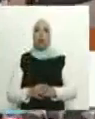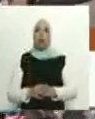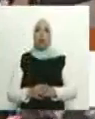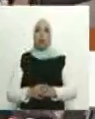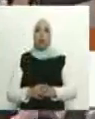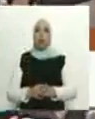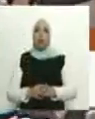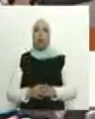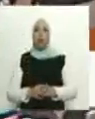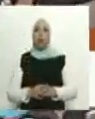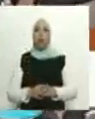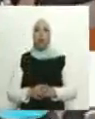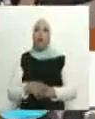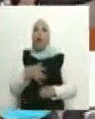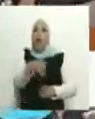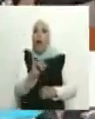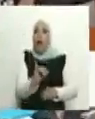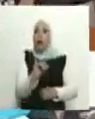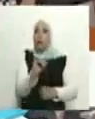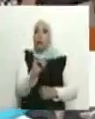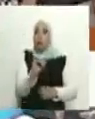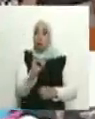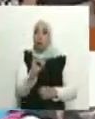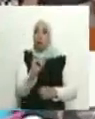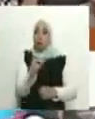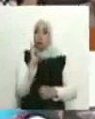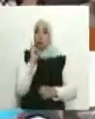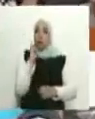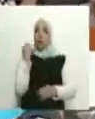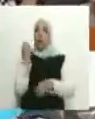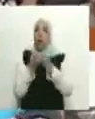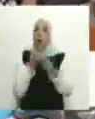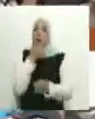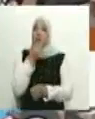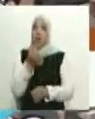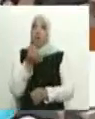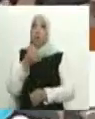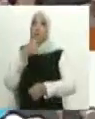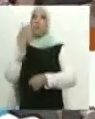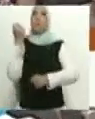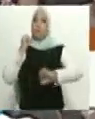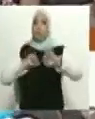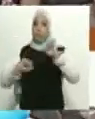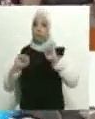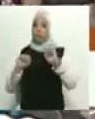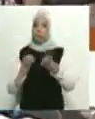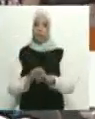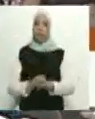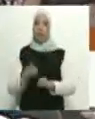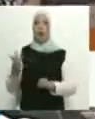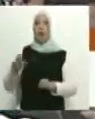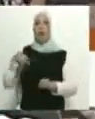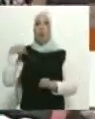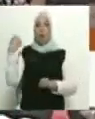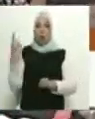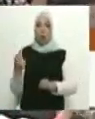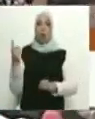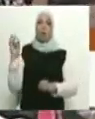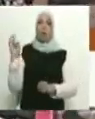¿Por qué? Hay que hacer esto orgánico. El partido al frente. Mañana cuando